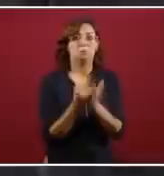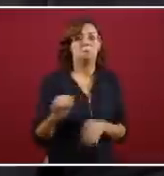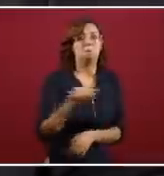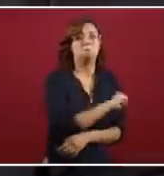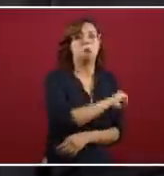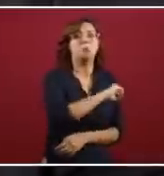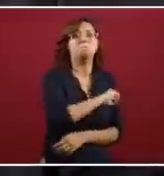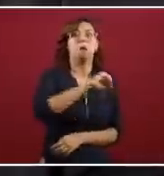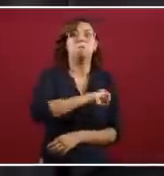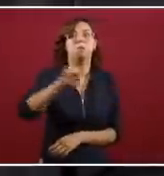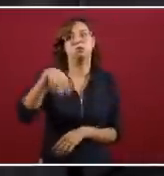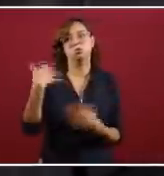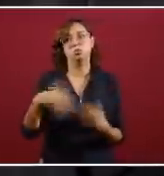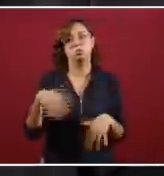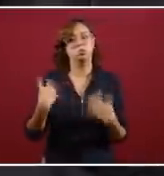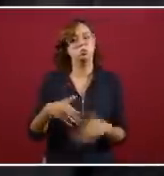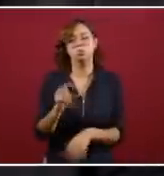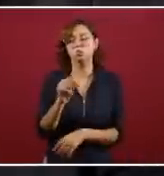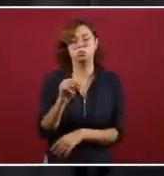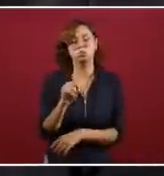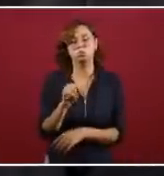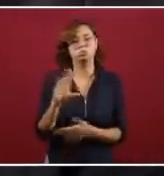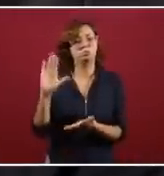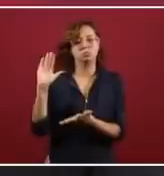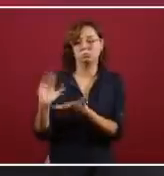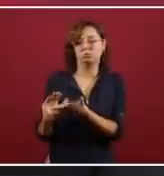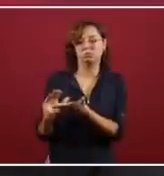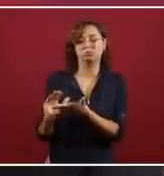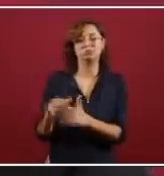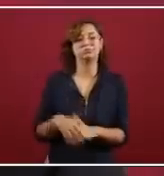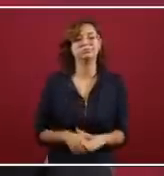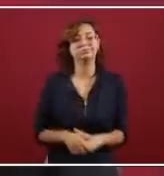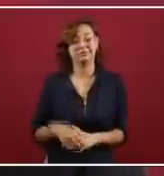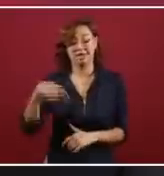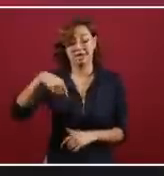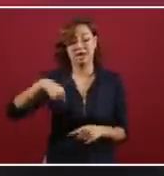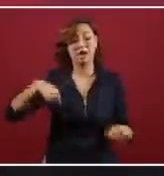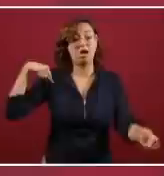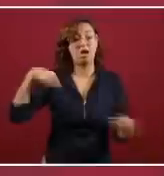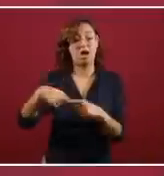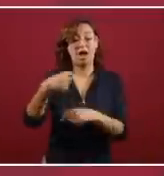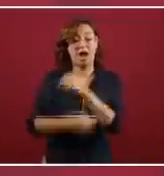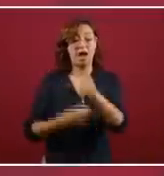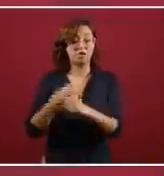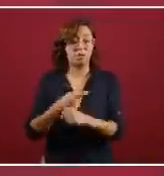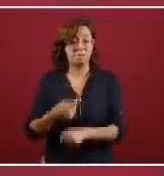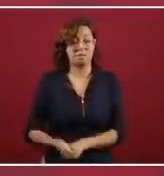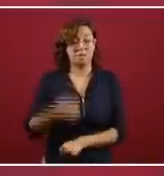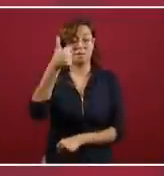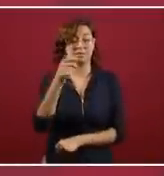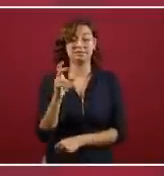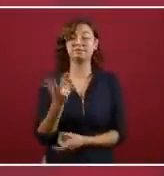Este año aumentó el salario como nunca en 36 años.